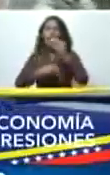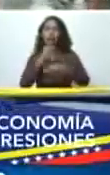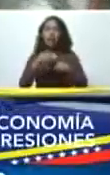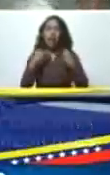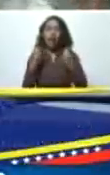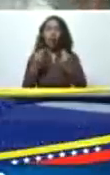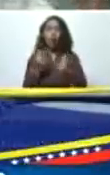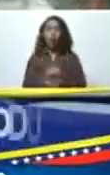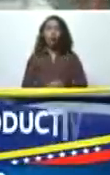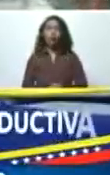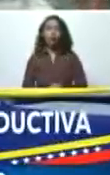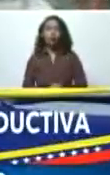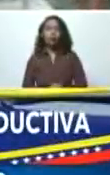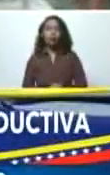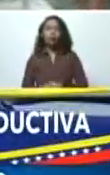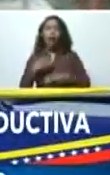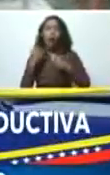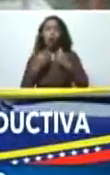económica,